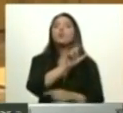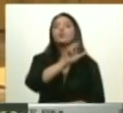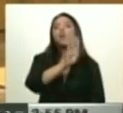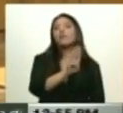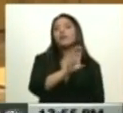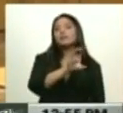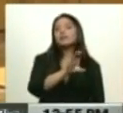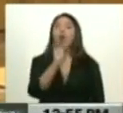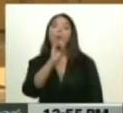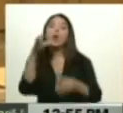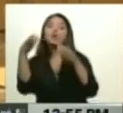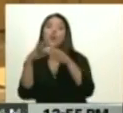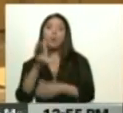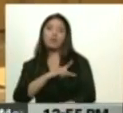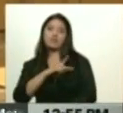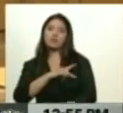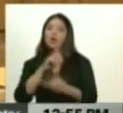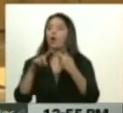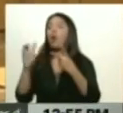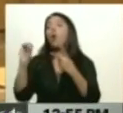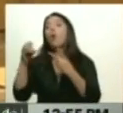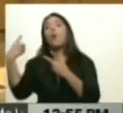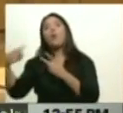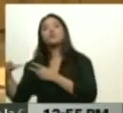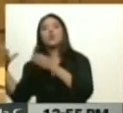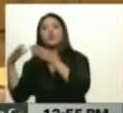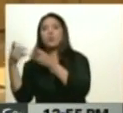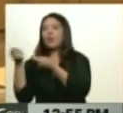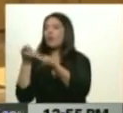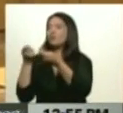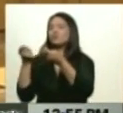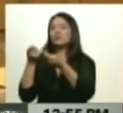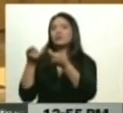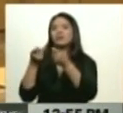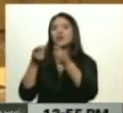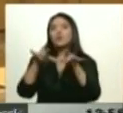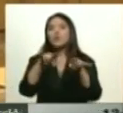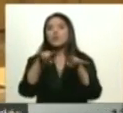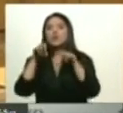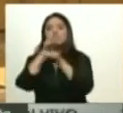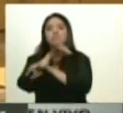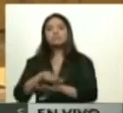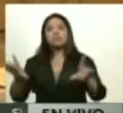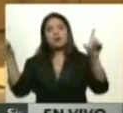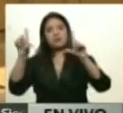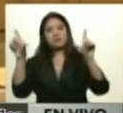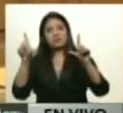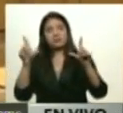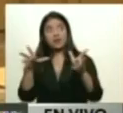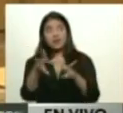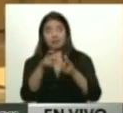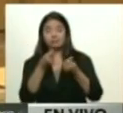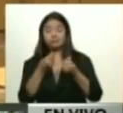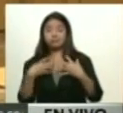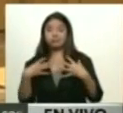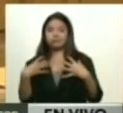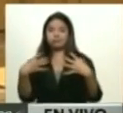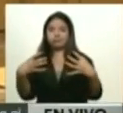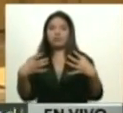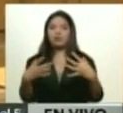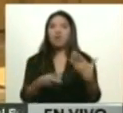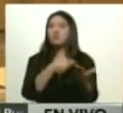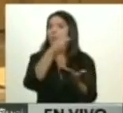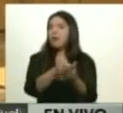grupo Cisneros o el grupo de los Cameros quienes tuvieran la oportunidad de explotar ese espectro radioeléctrico y lucrarse con ello, sin